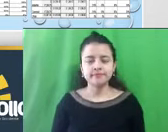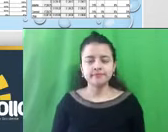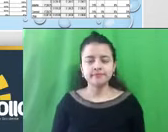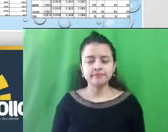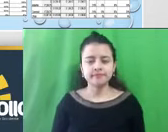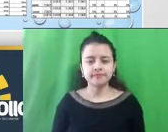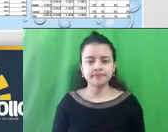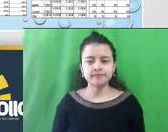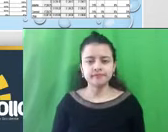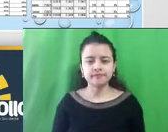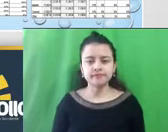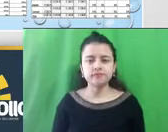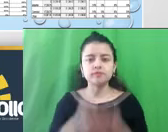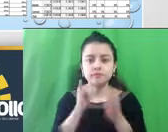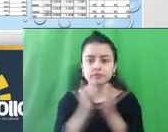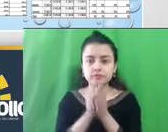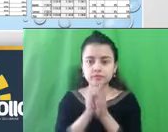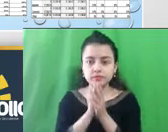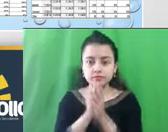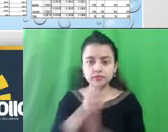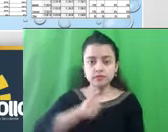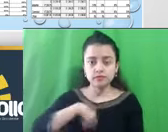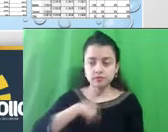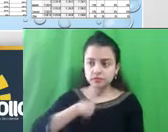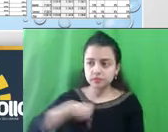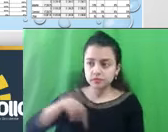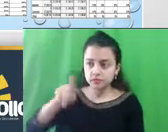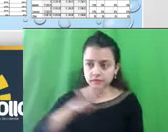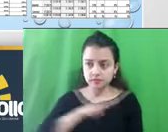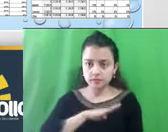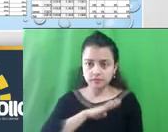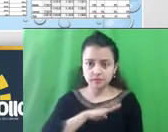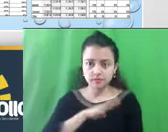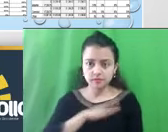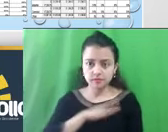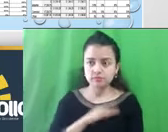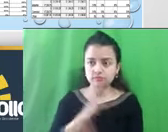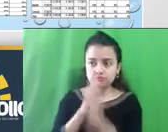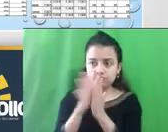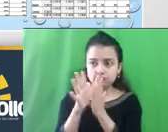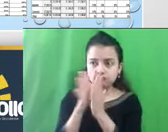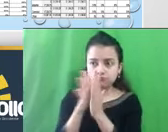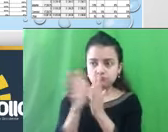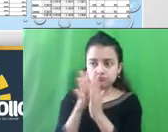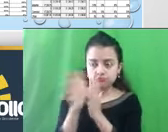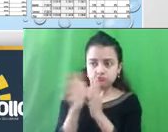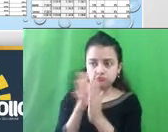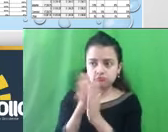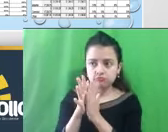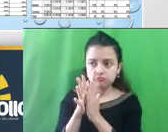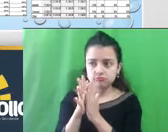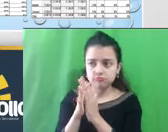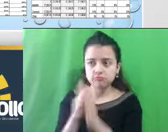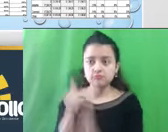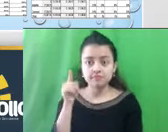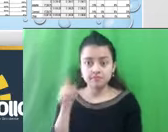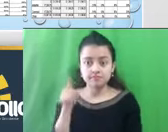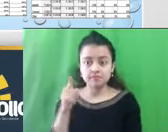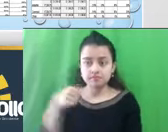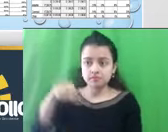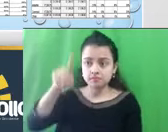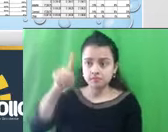alcalde Guillermo Aldana Dimas, con una iniciativa de él, se le solicitó al Consejo Municipal realizar un